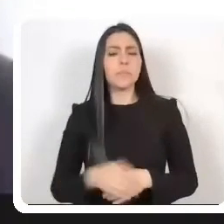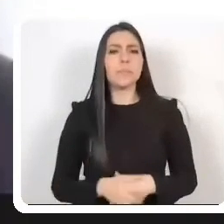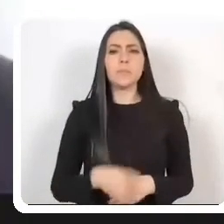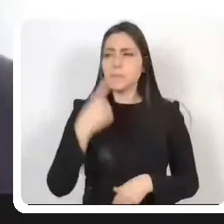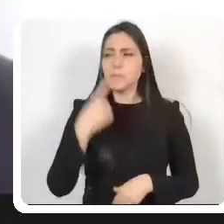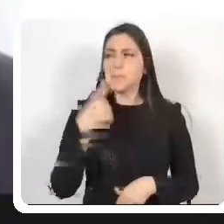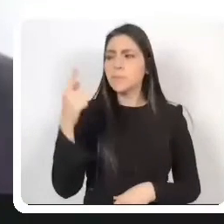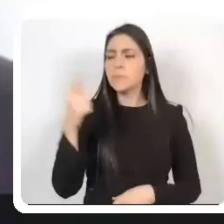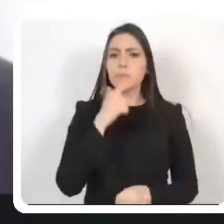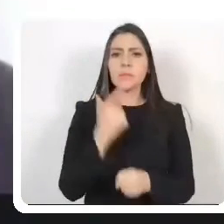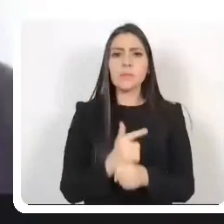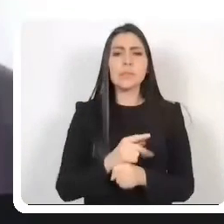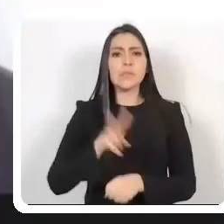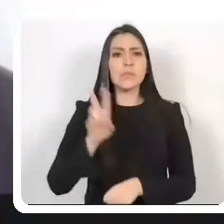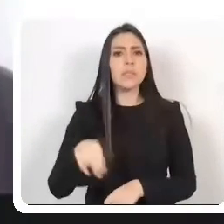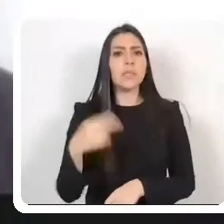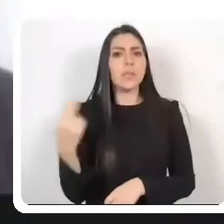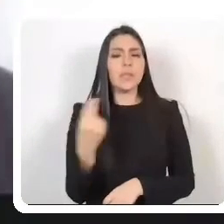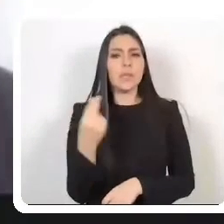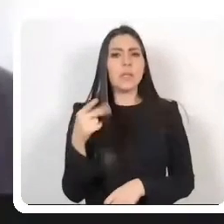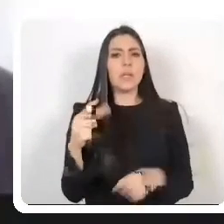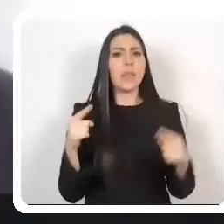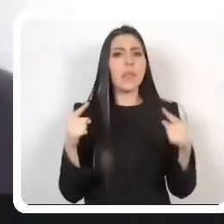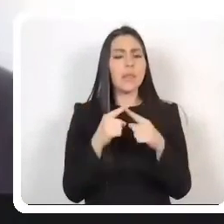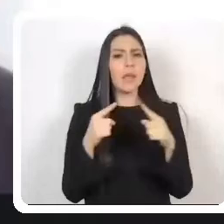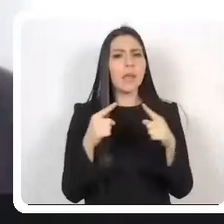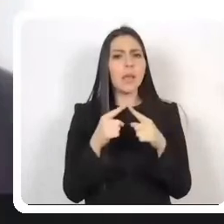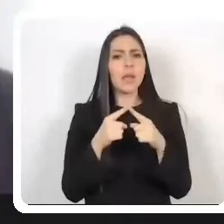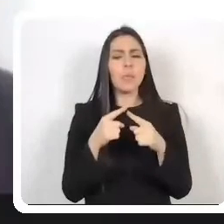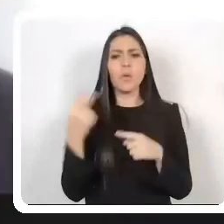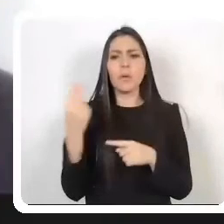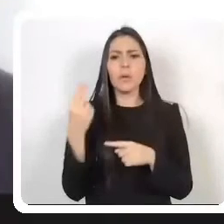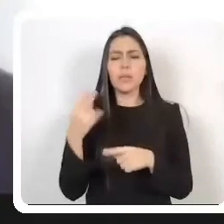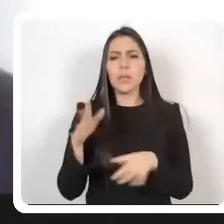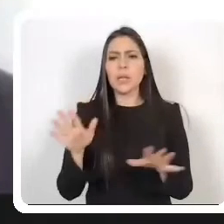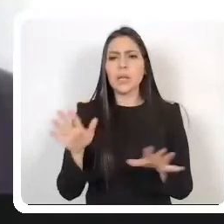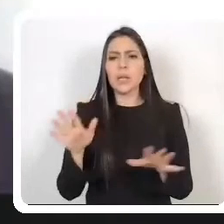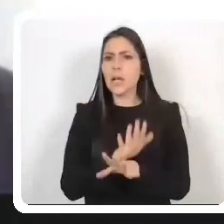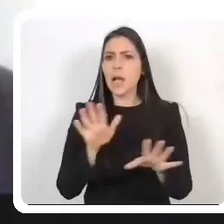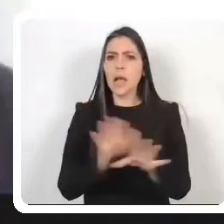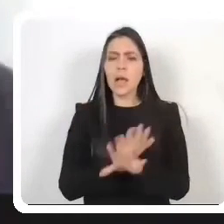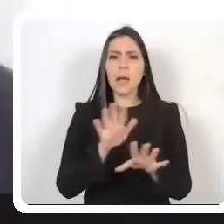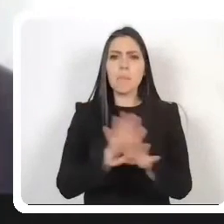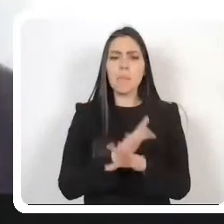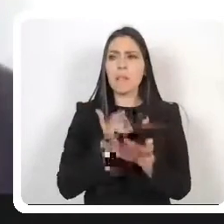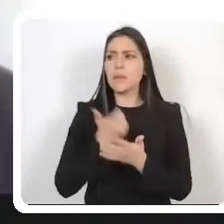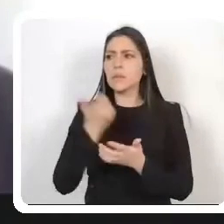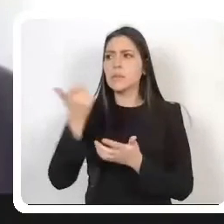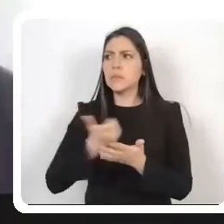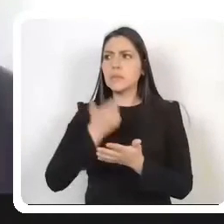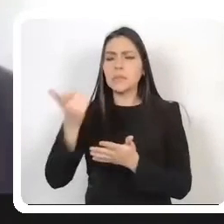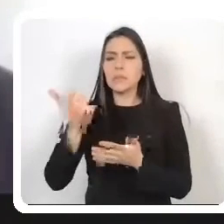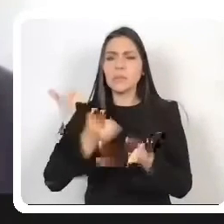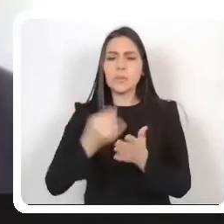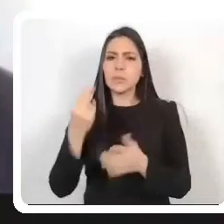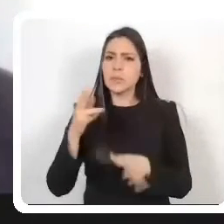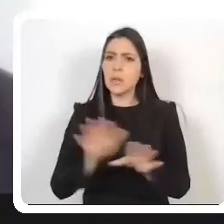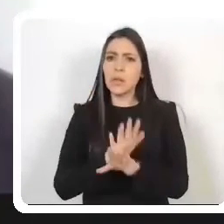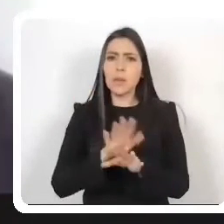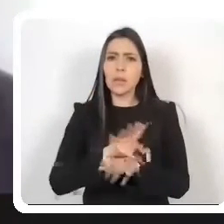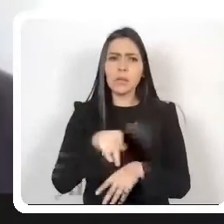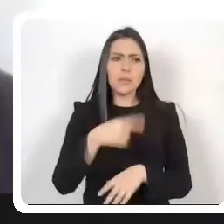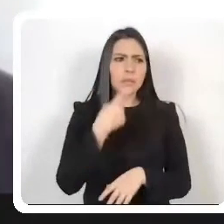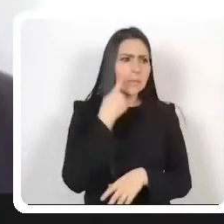necesidad de que la Iglesia modificara sus aranceles en favor de ellas, entendió que para que hubiera un